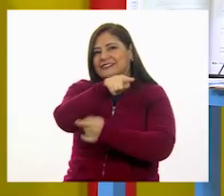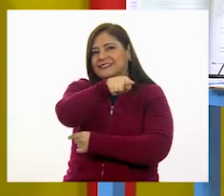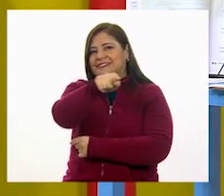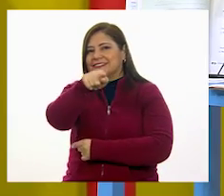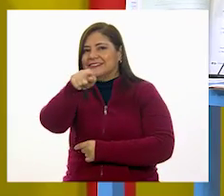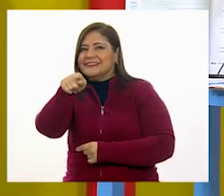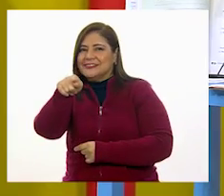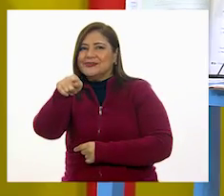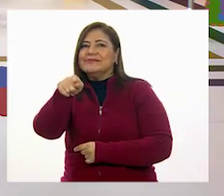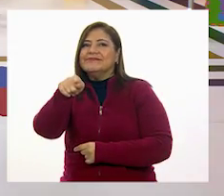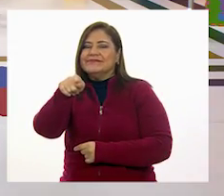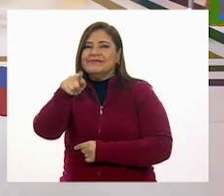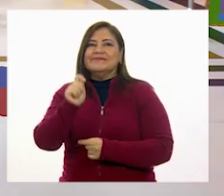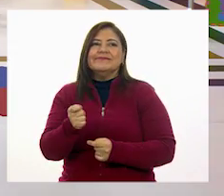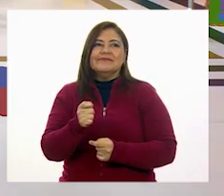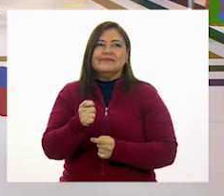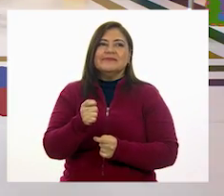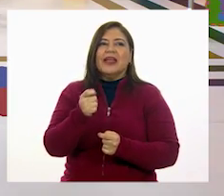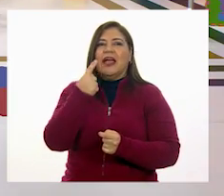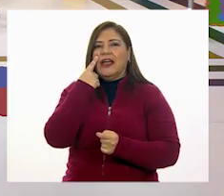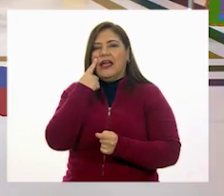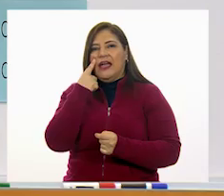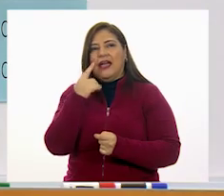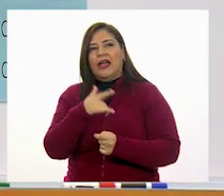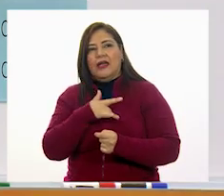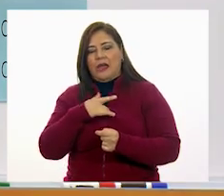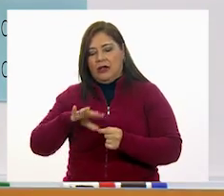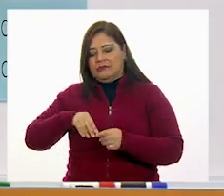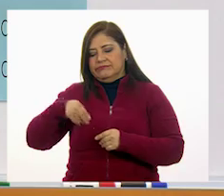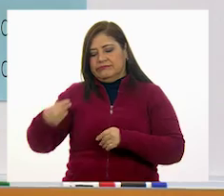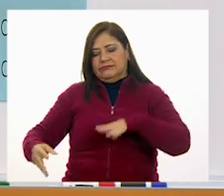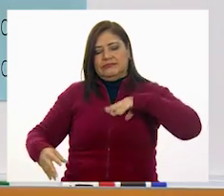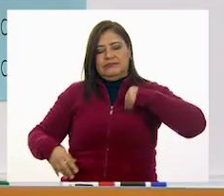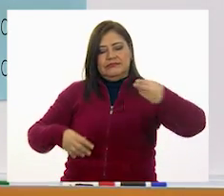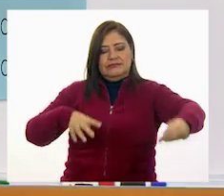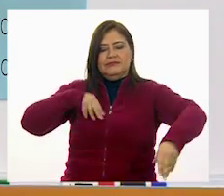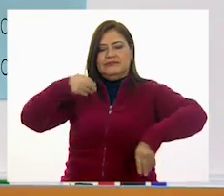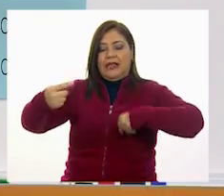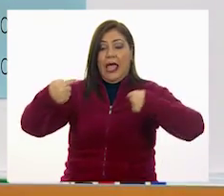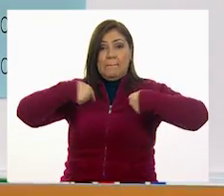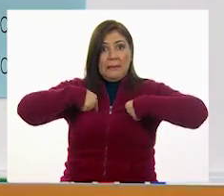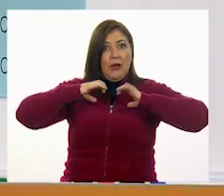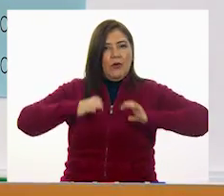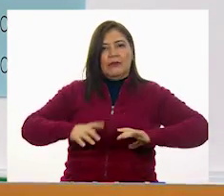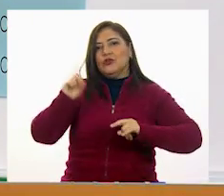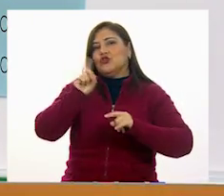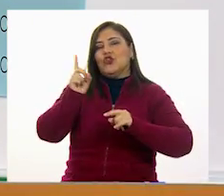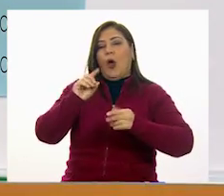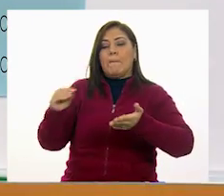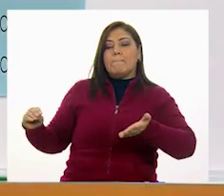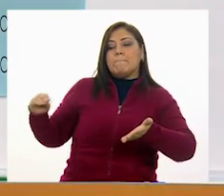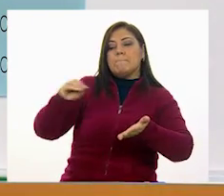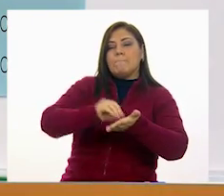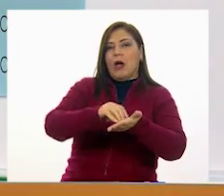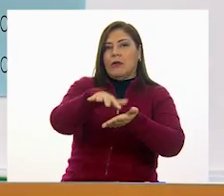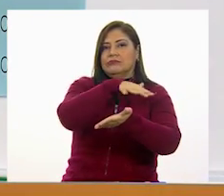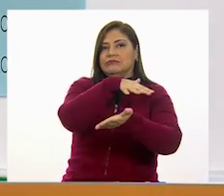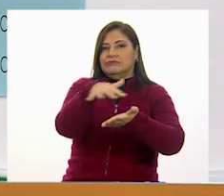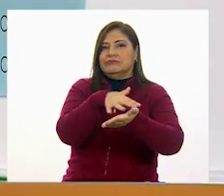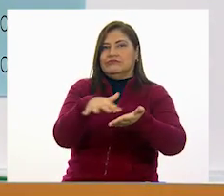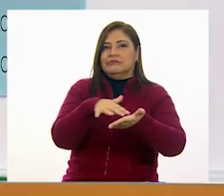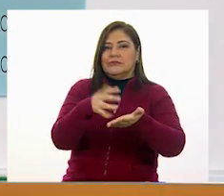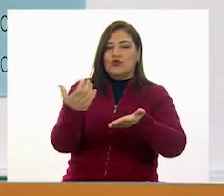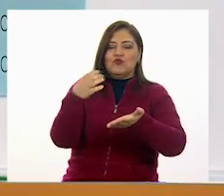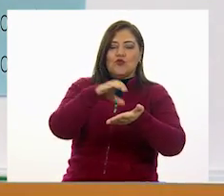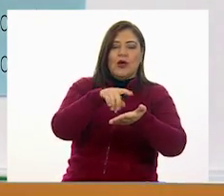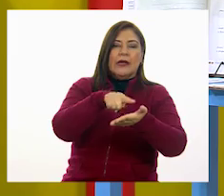Y se van quitando porque no deben de estar en mi cuerpo, deben de estar en los textos que ustedes escriben.